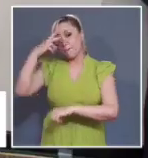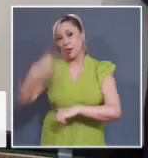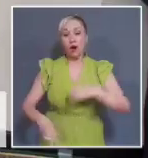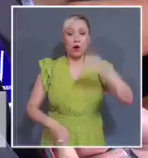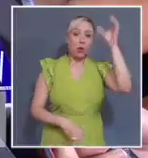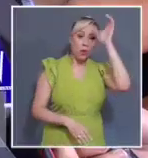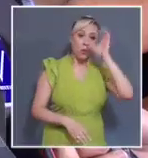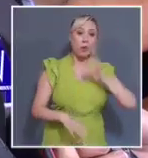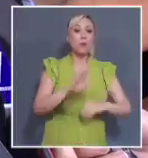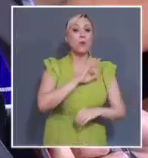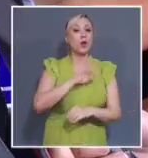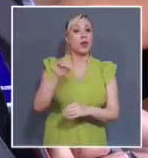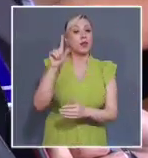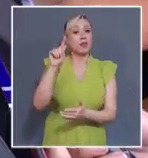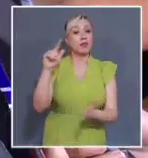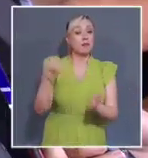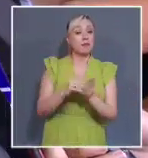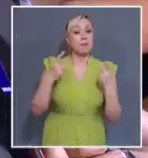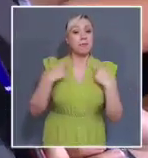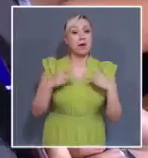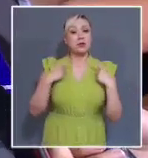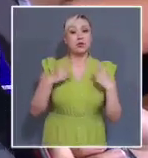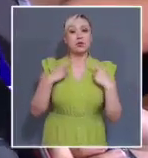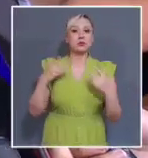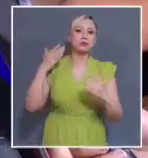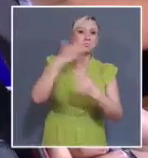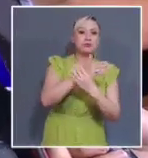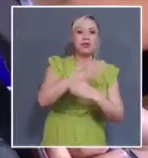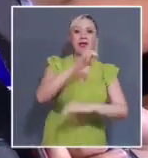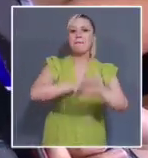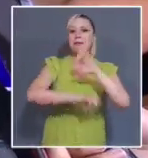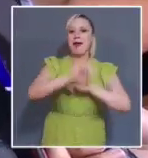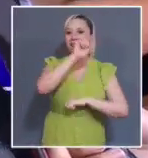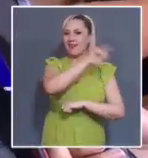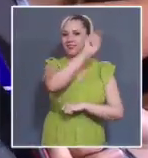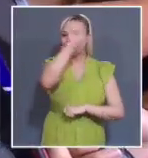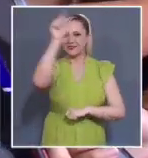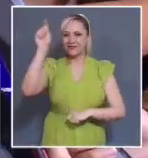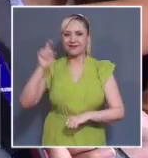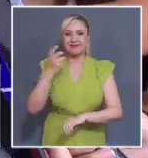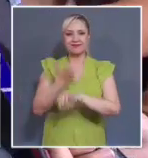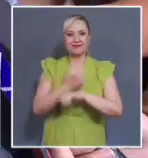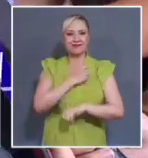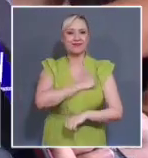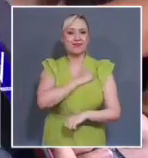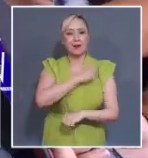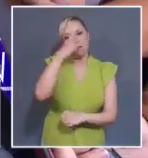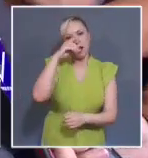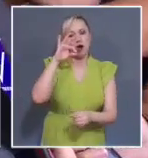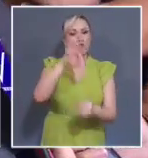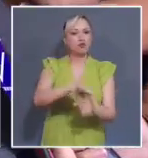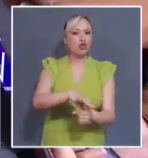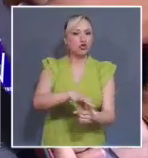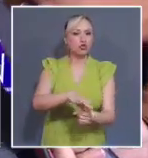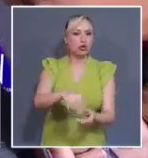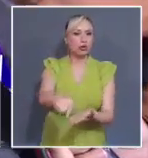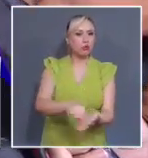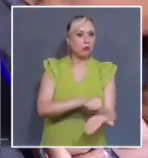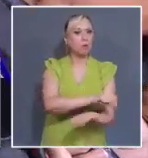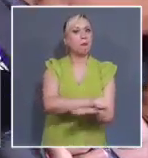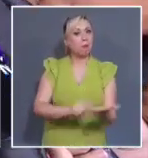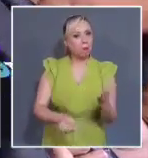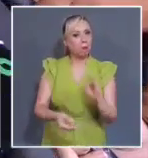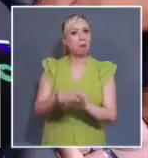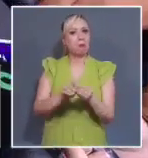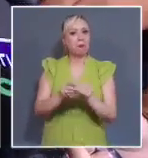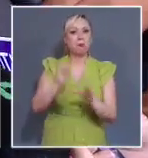70,000 personas que acudan a los consulados a votar. Está abierta la posibilidad de en el voto presencial, están más